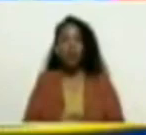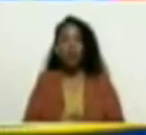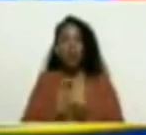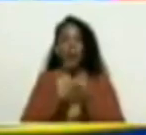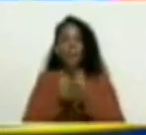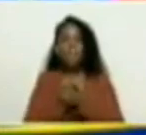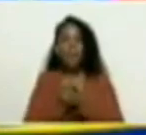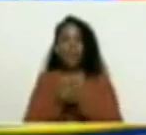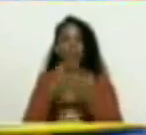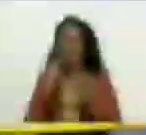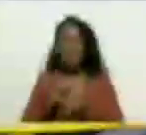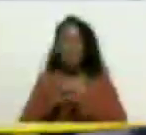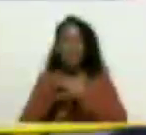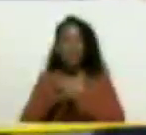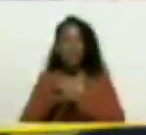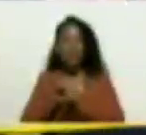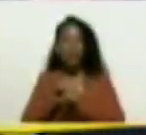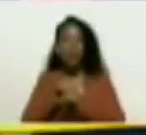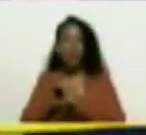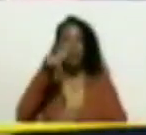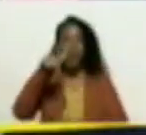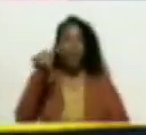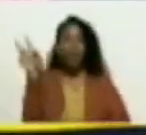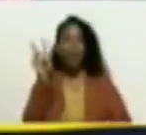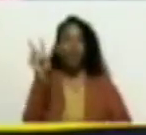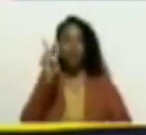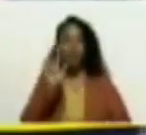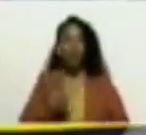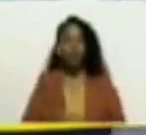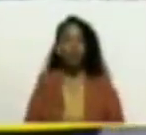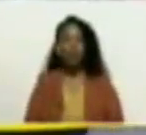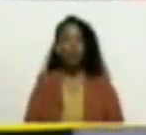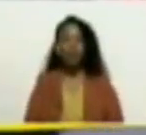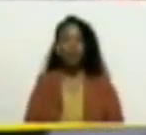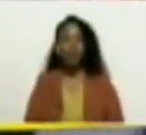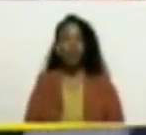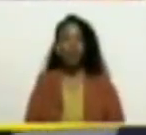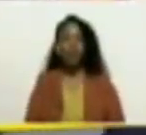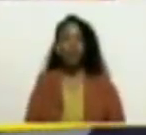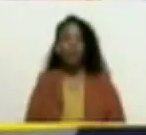compañeros ministros del gobierno bolivariano de Venezuela,